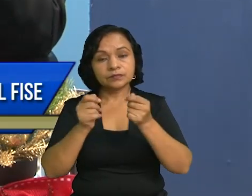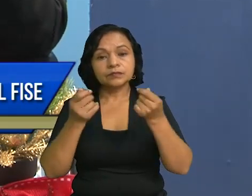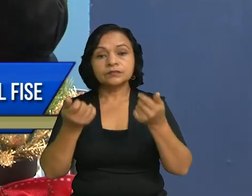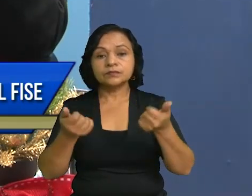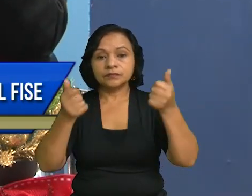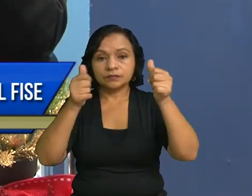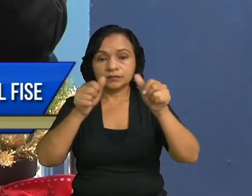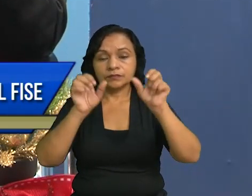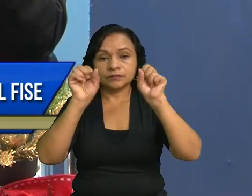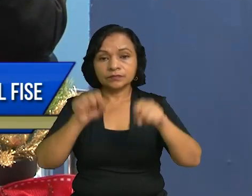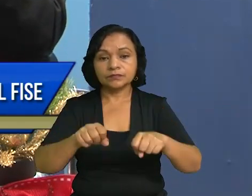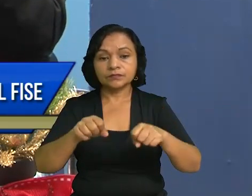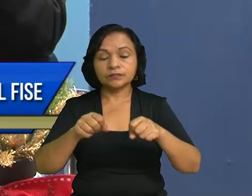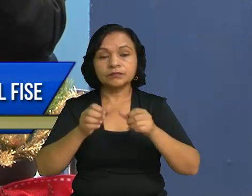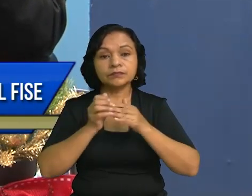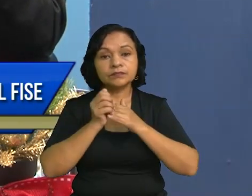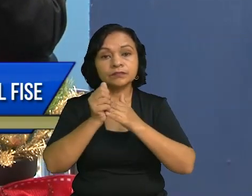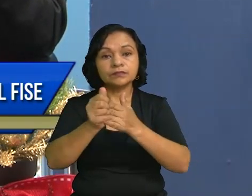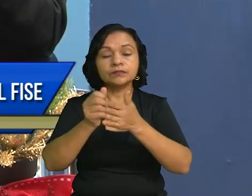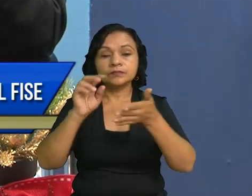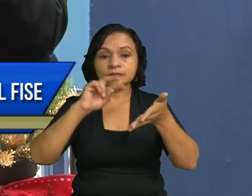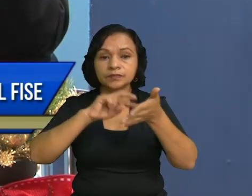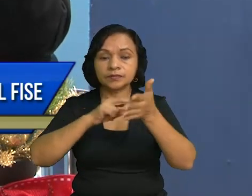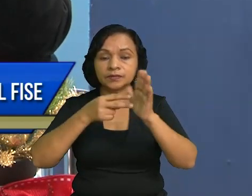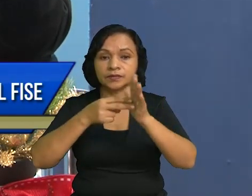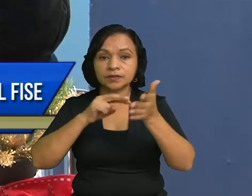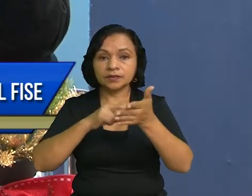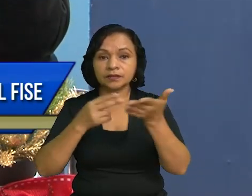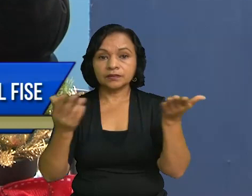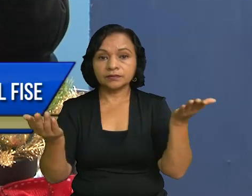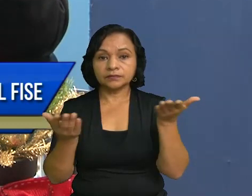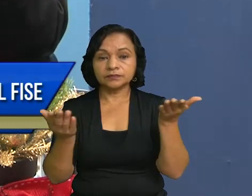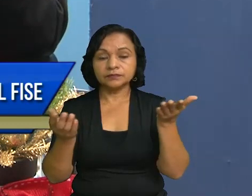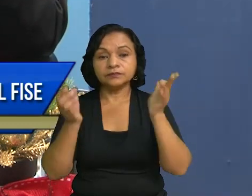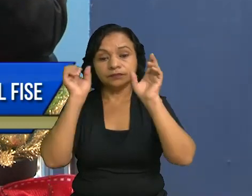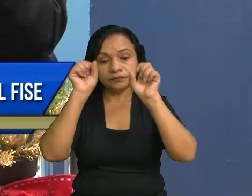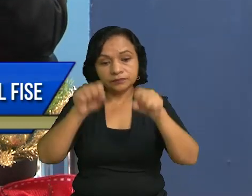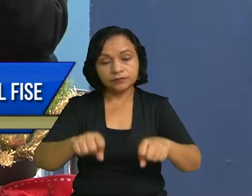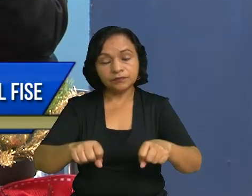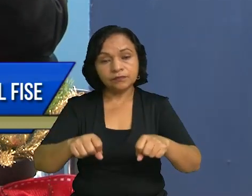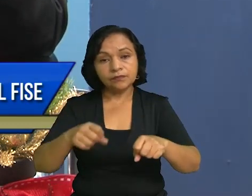para este piloto y eso significa que si logramos